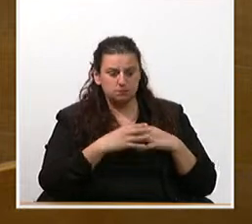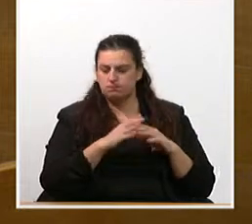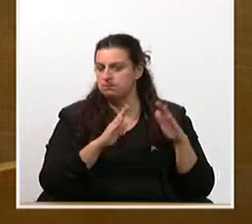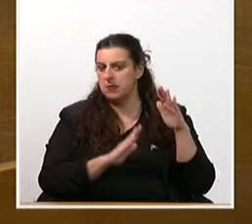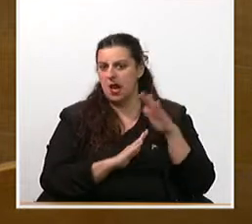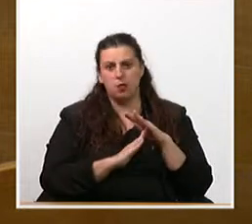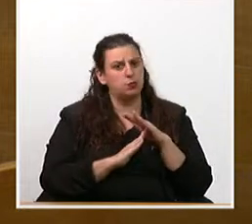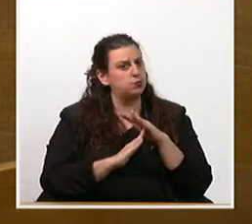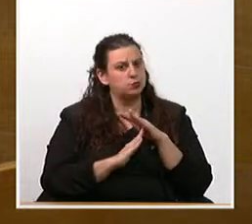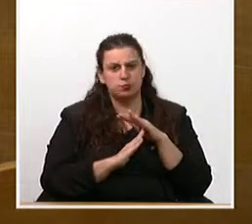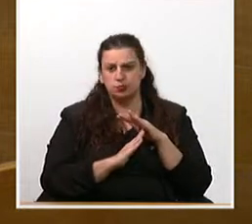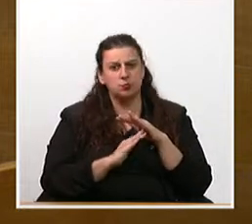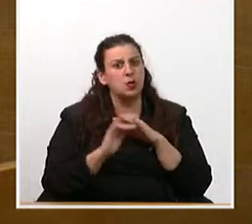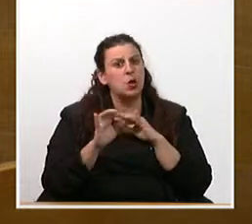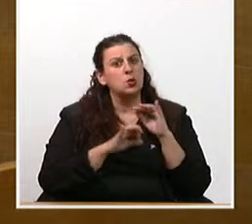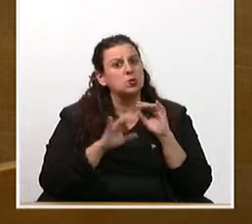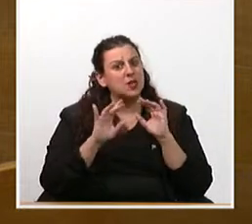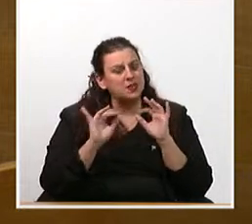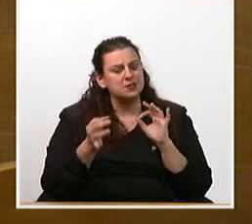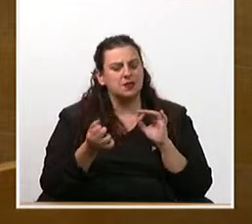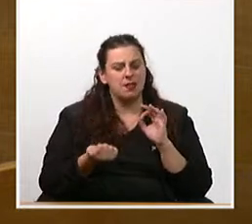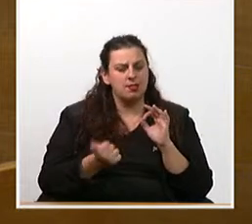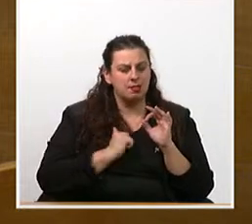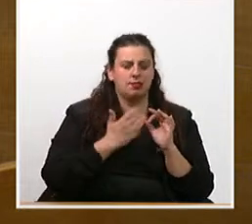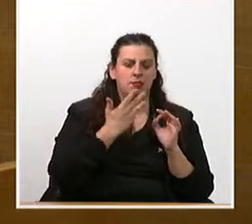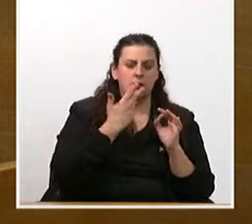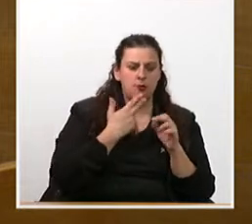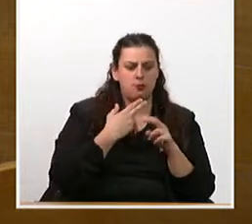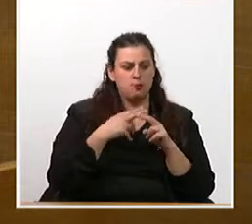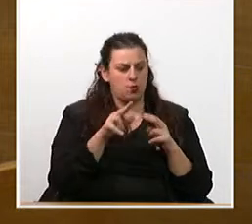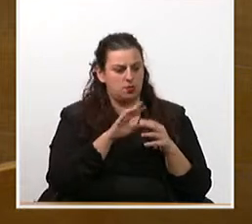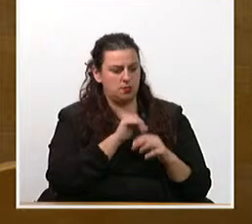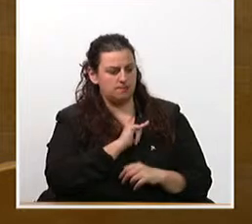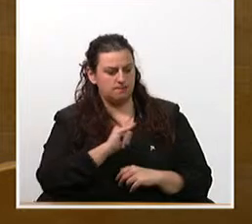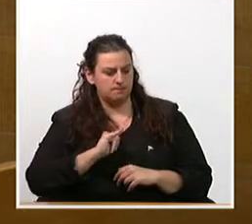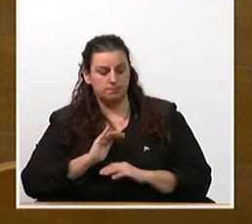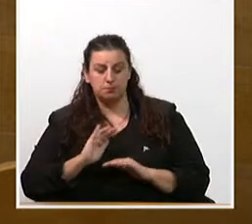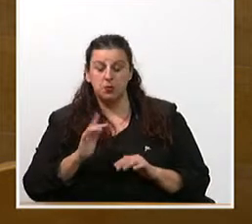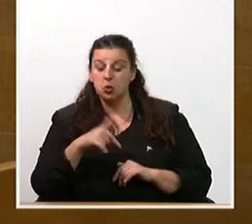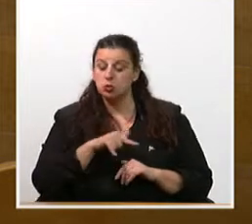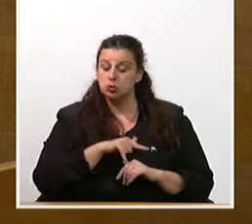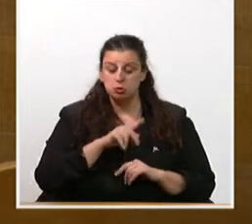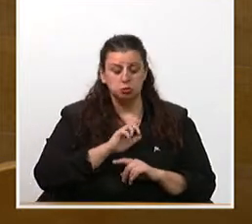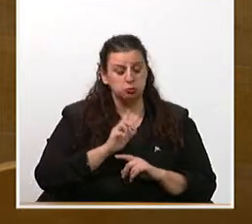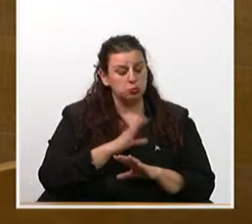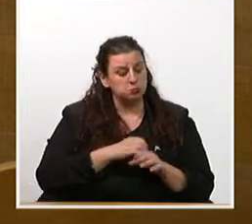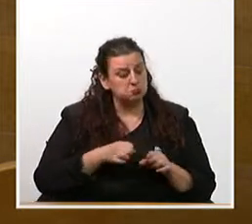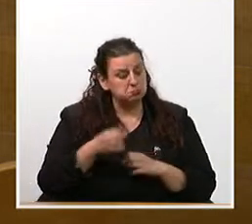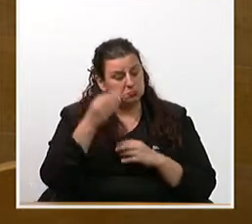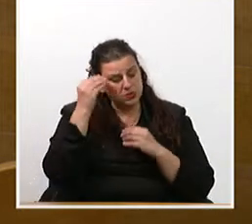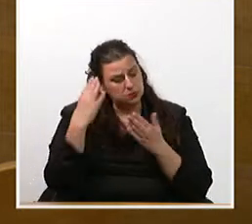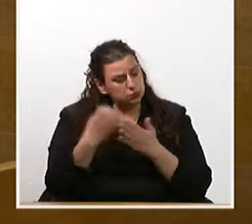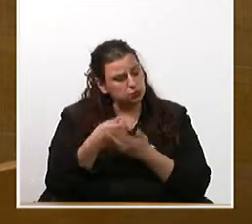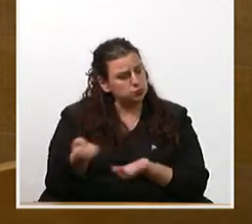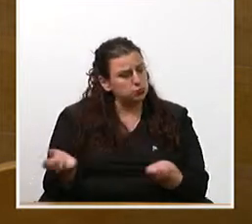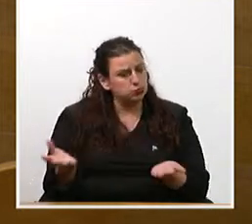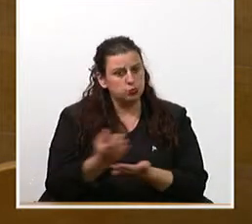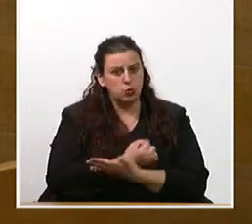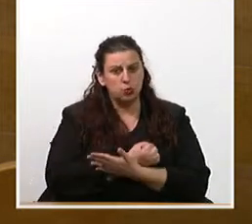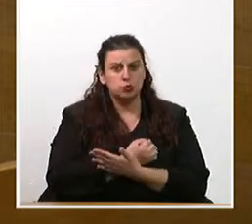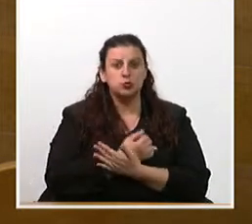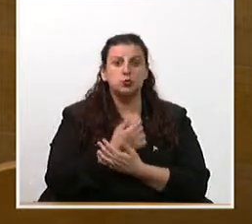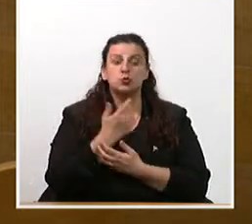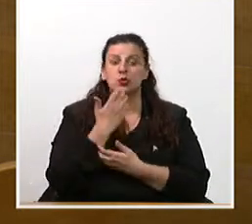ví Queen al color polí nos en educ un ex desde la